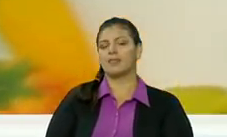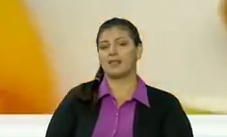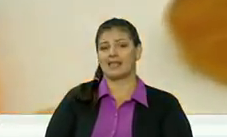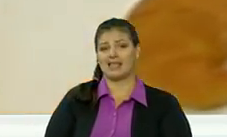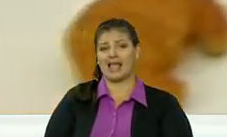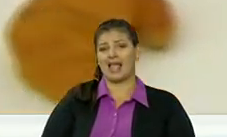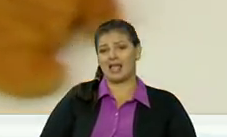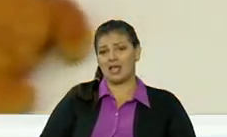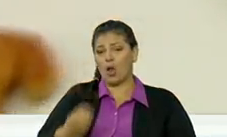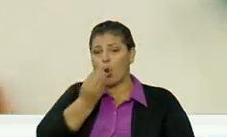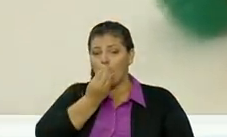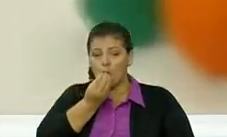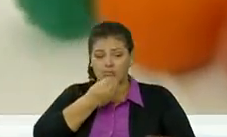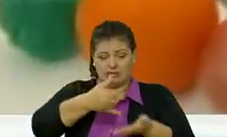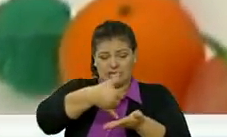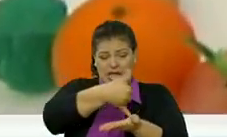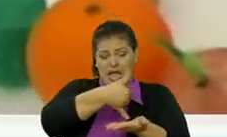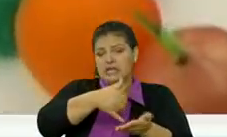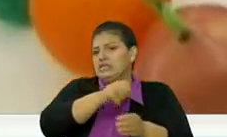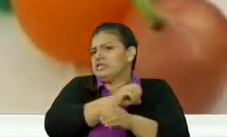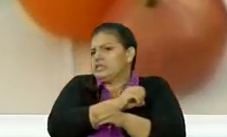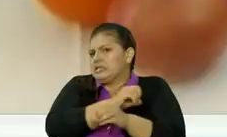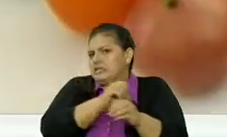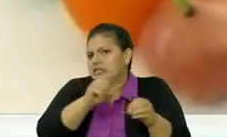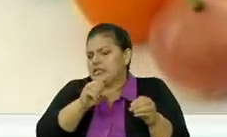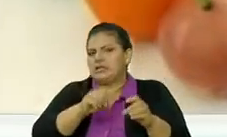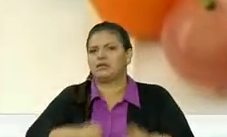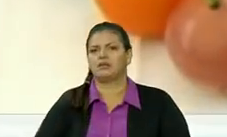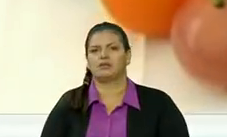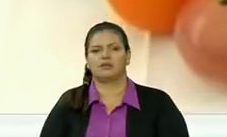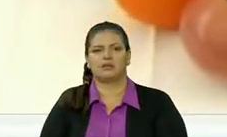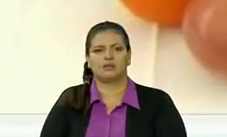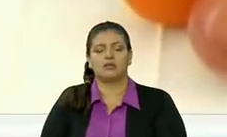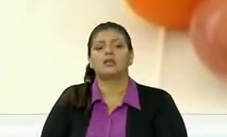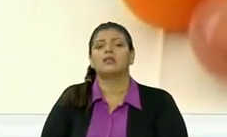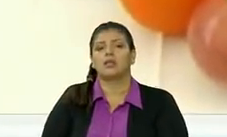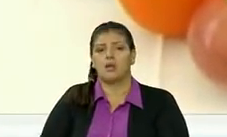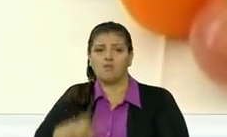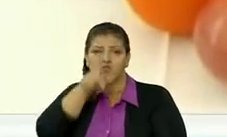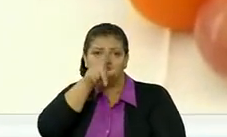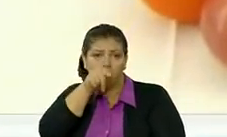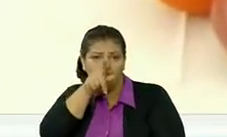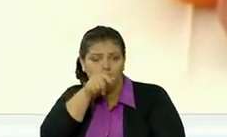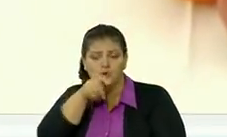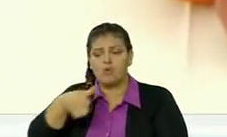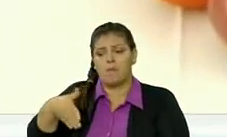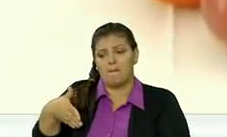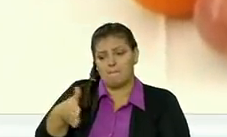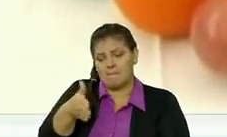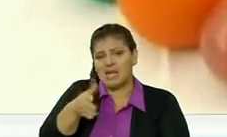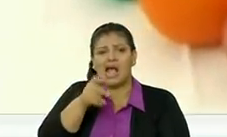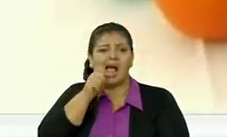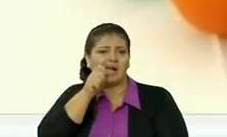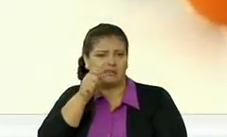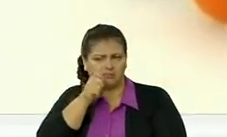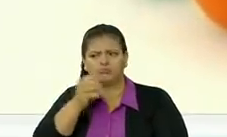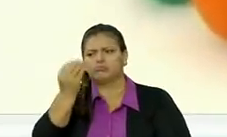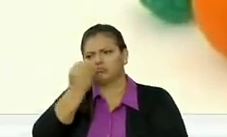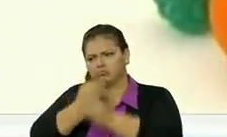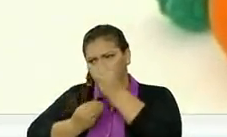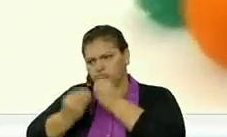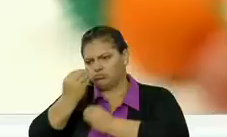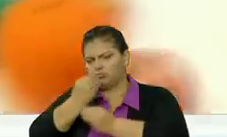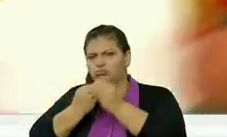grasas, de proteínas en gran cantidad, todo lo que tenga que ver con